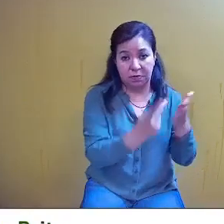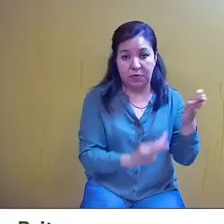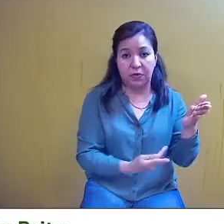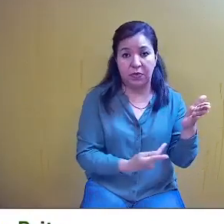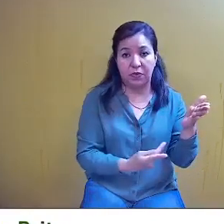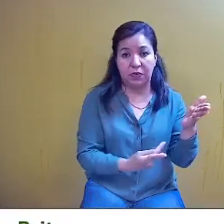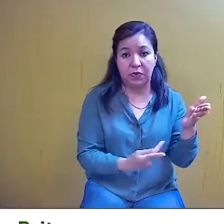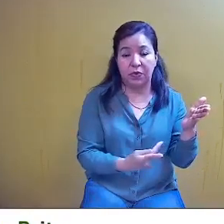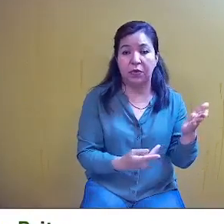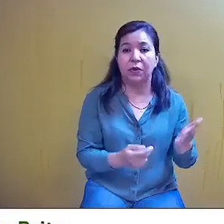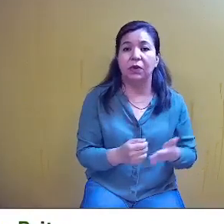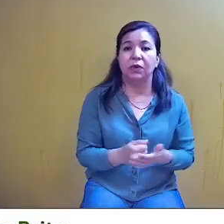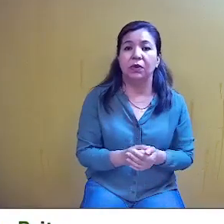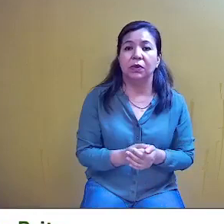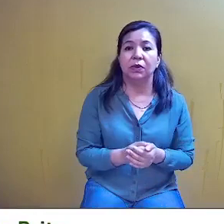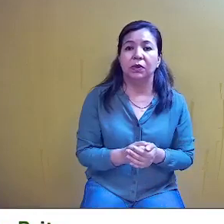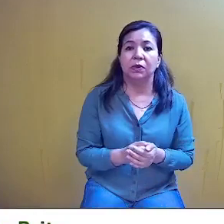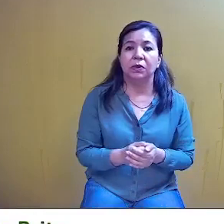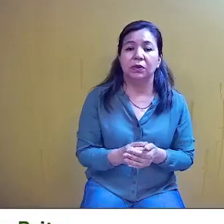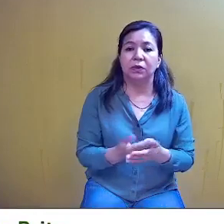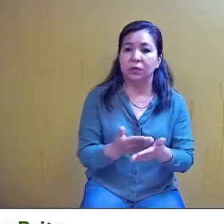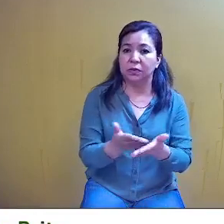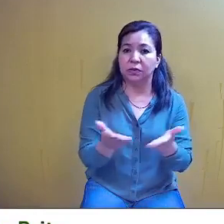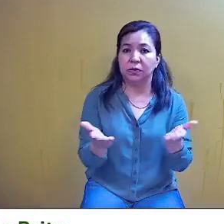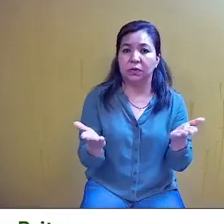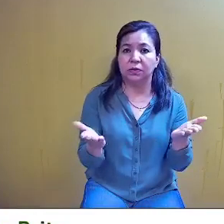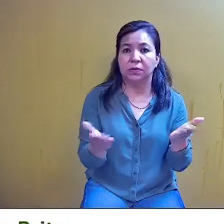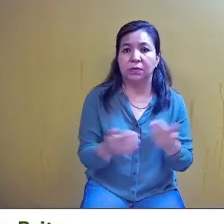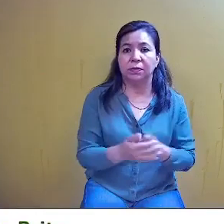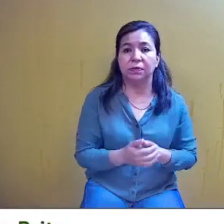de resolución del que se ha dado cuenta.